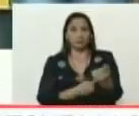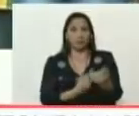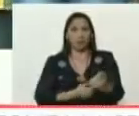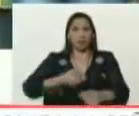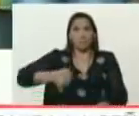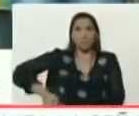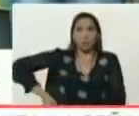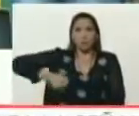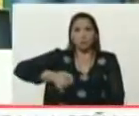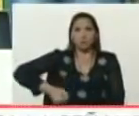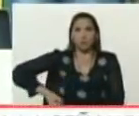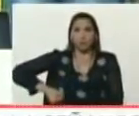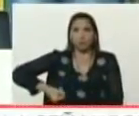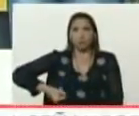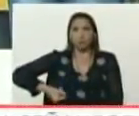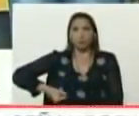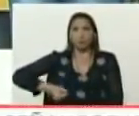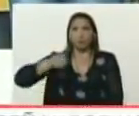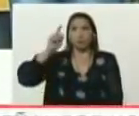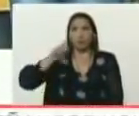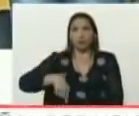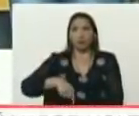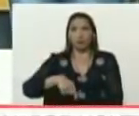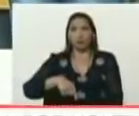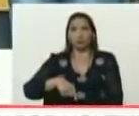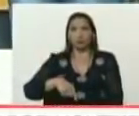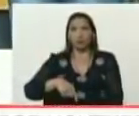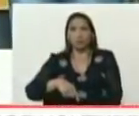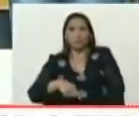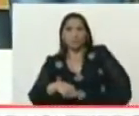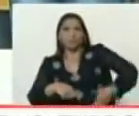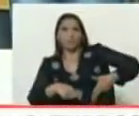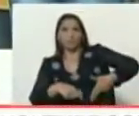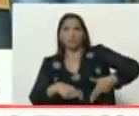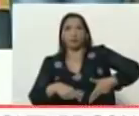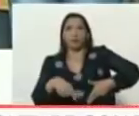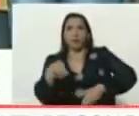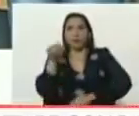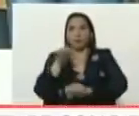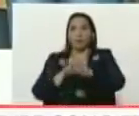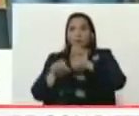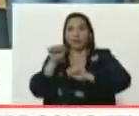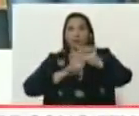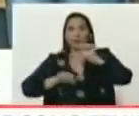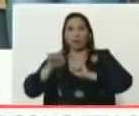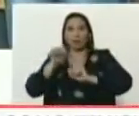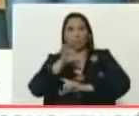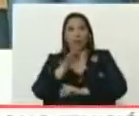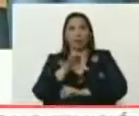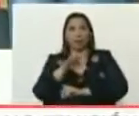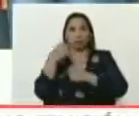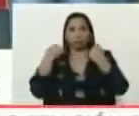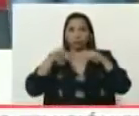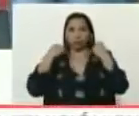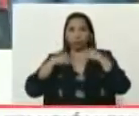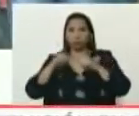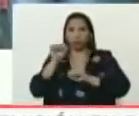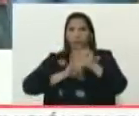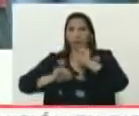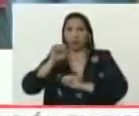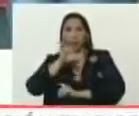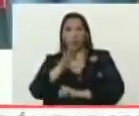mano y su fusil en la otra, defendiendo la patria, entrenándose para defender la patria.